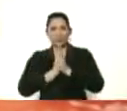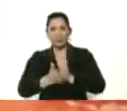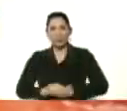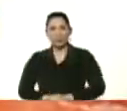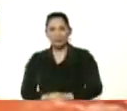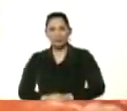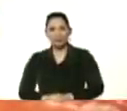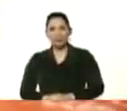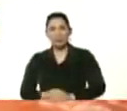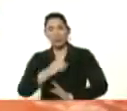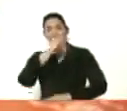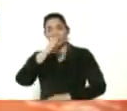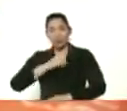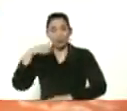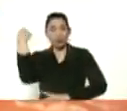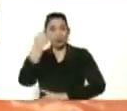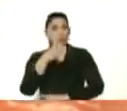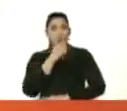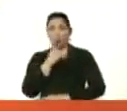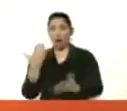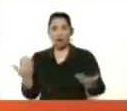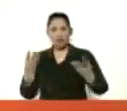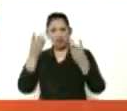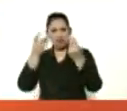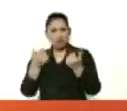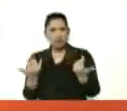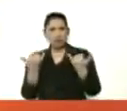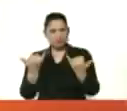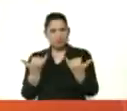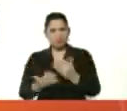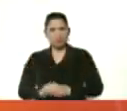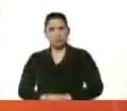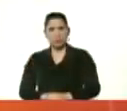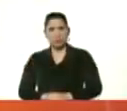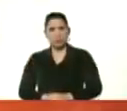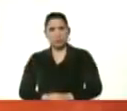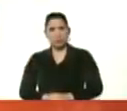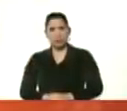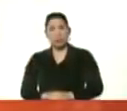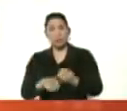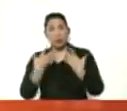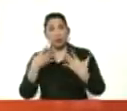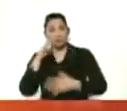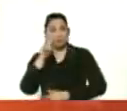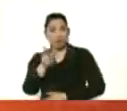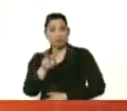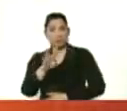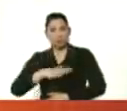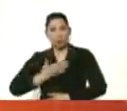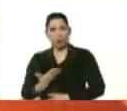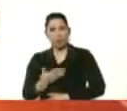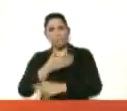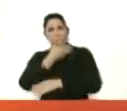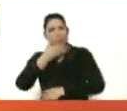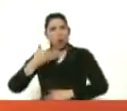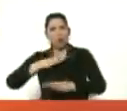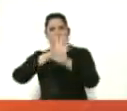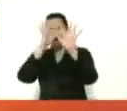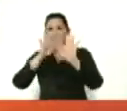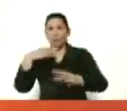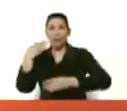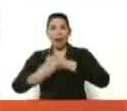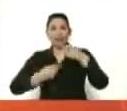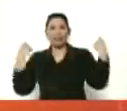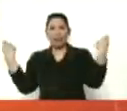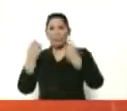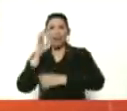del Zulia y de Apure, no los tengo aquí en este momento. Así que bueno, como tú puedes ver, la mejor forma de vencer tanta campaña